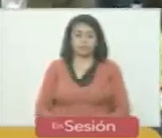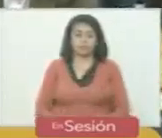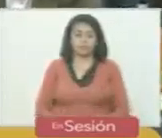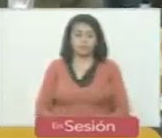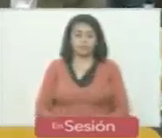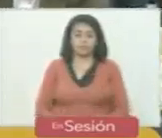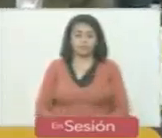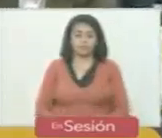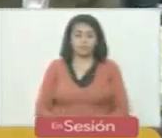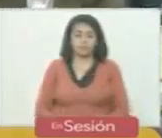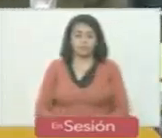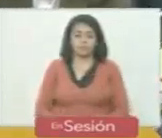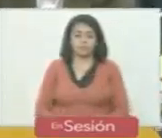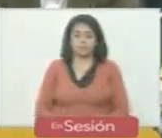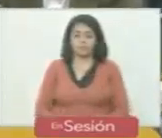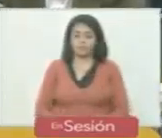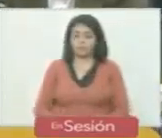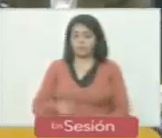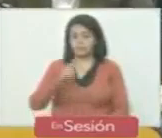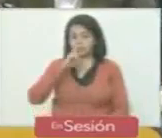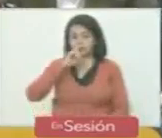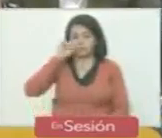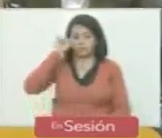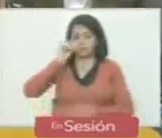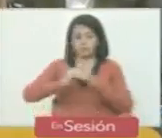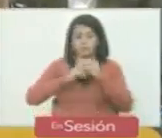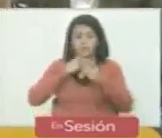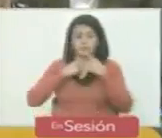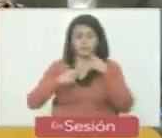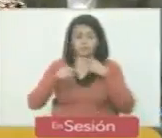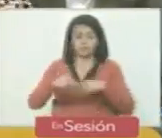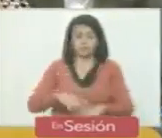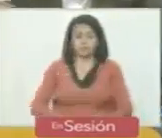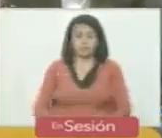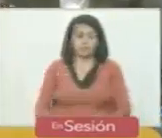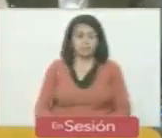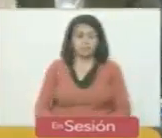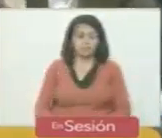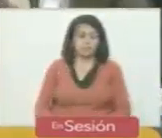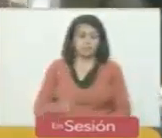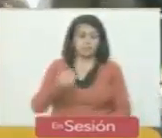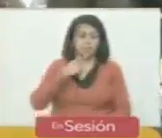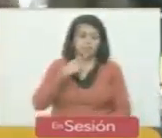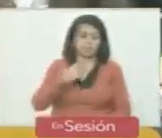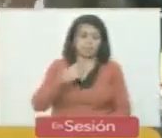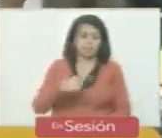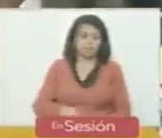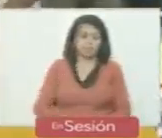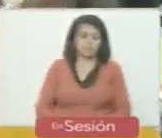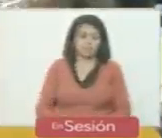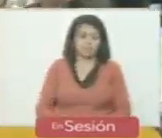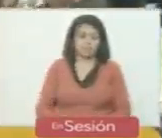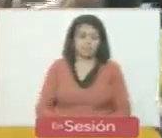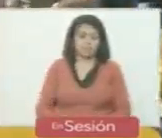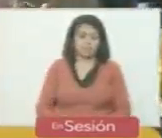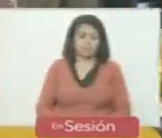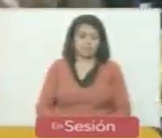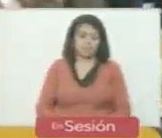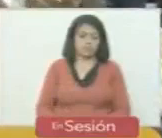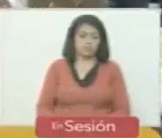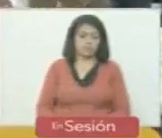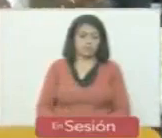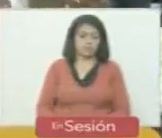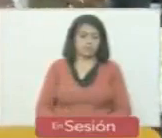constituyente, que fue Nicolás Maduro. Y eso tengo que decirlo, y quisiera gritarlo, quisiera yo ir al mundo a decírselo. Yo quiero